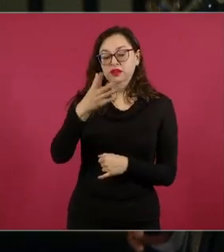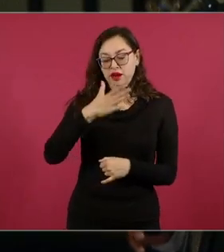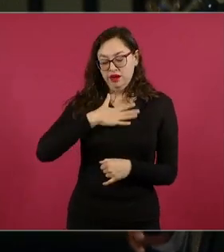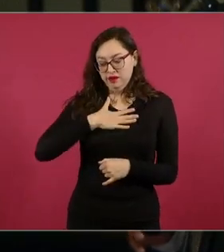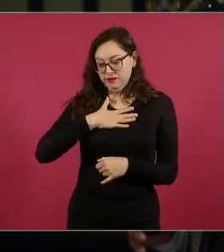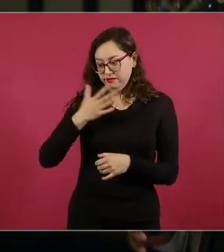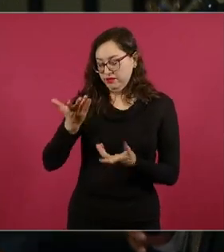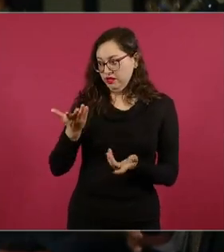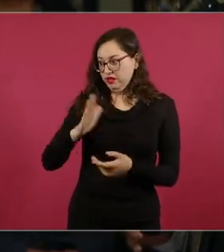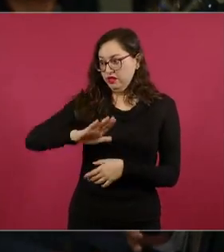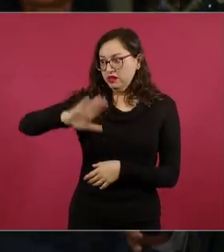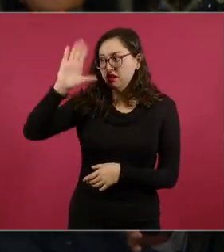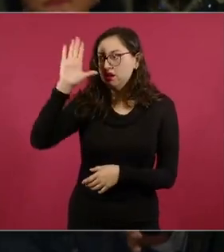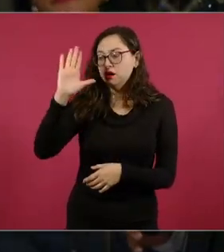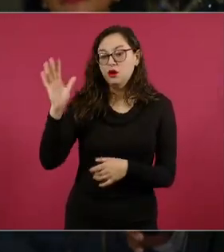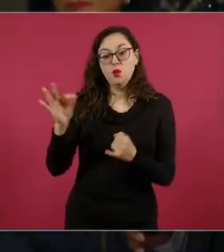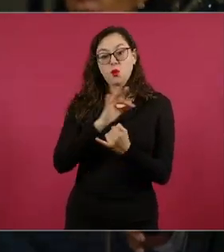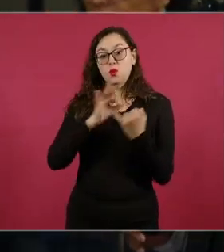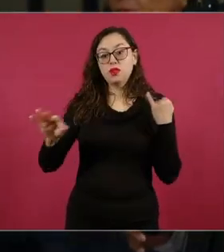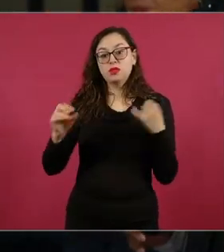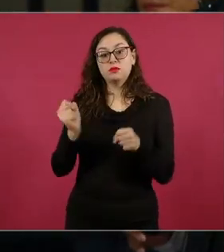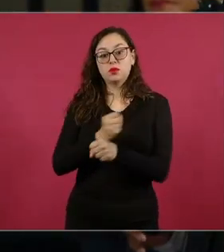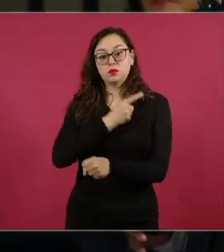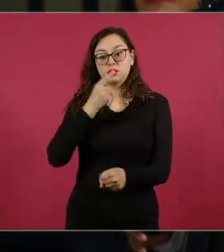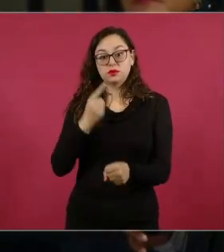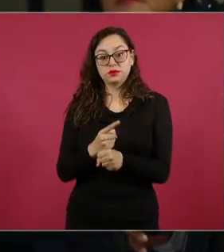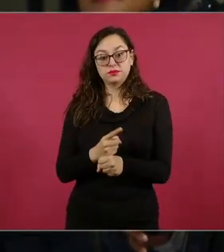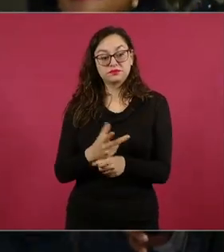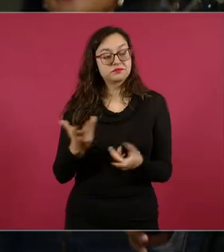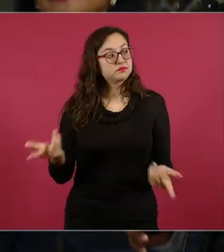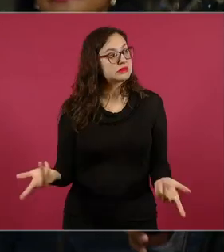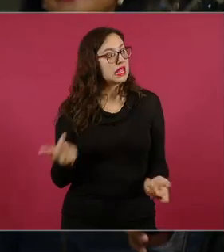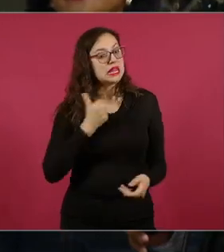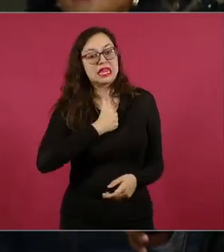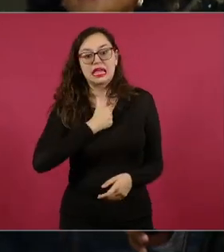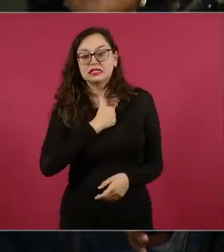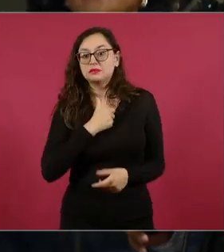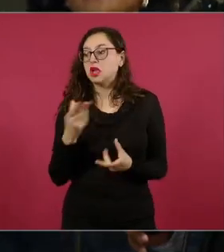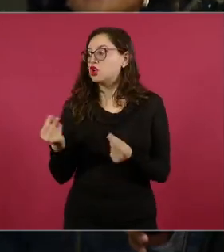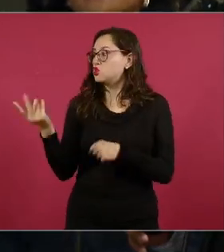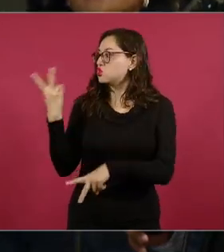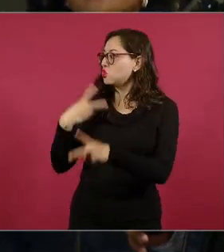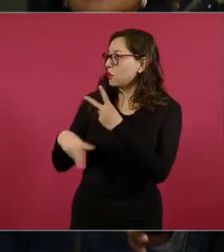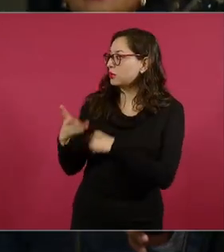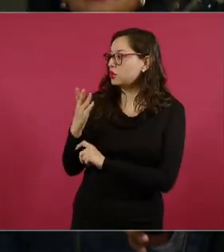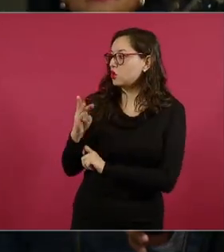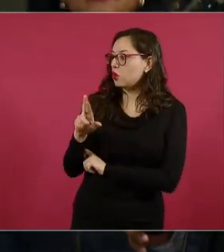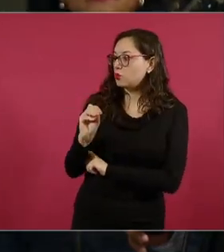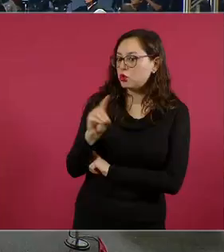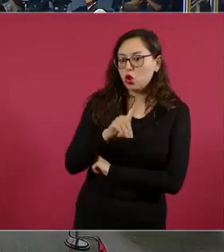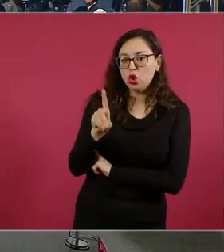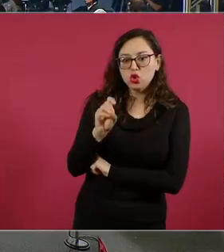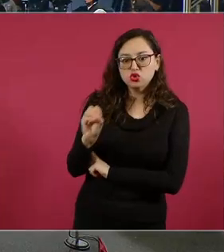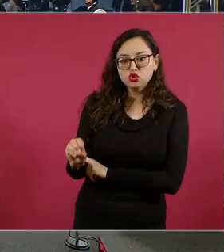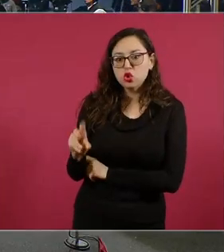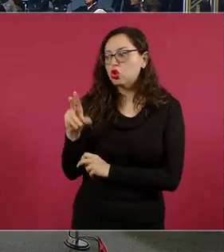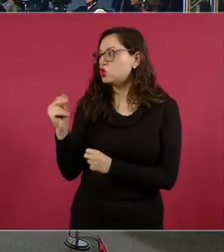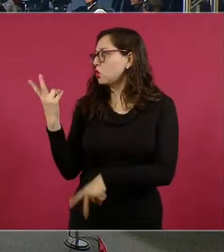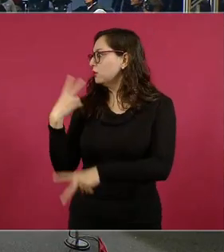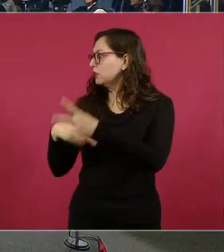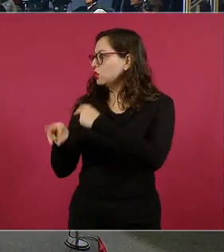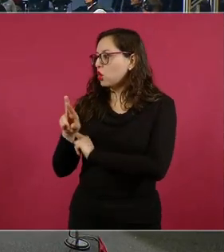la última oportunidad. Qué lástima que no vimos a Broso ni a Riva Palacio aquí presentar las pruebas de que esta